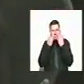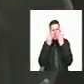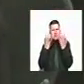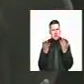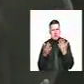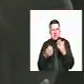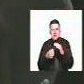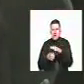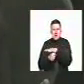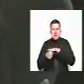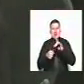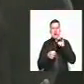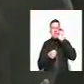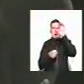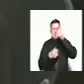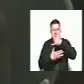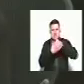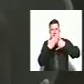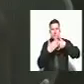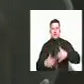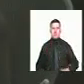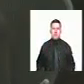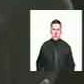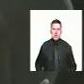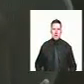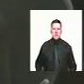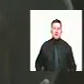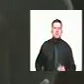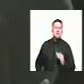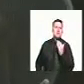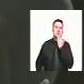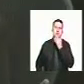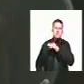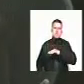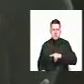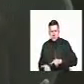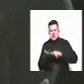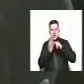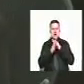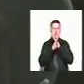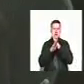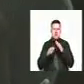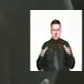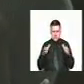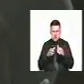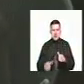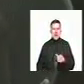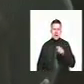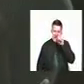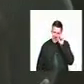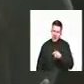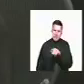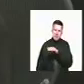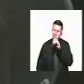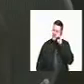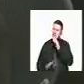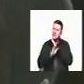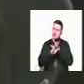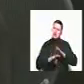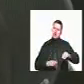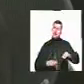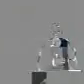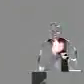o de otras zonas del país? El ejemplo de recuperación de seguridad debe ser aplicado a todo